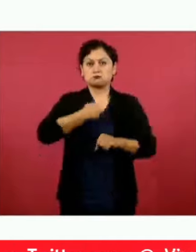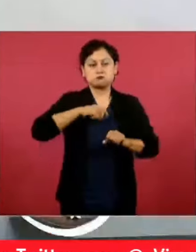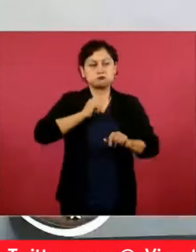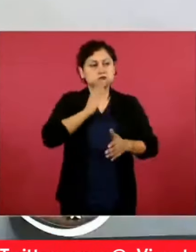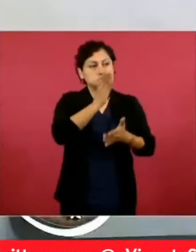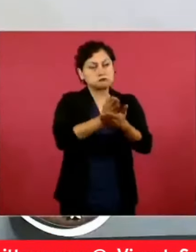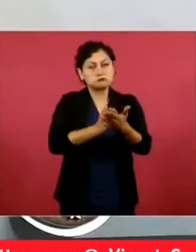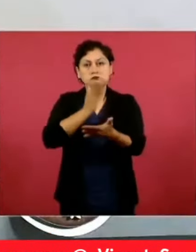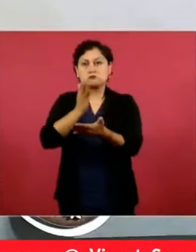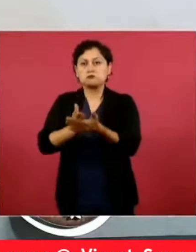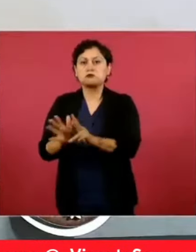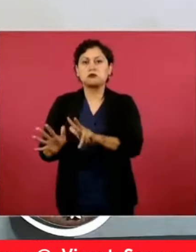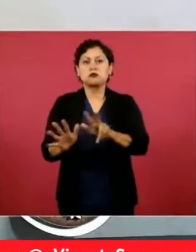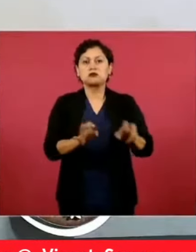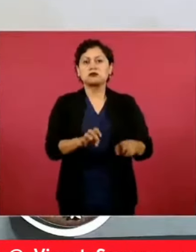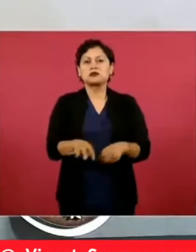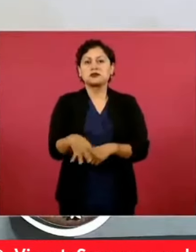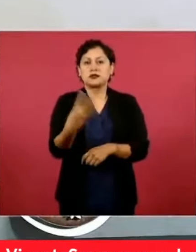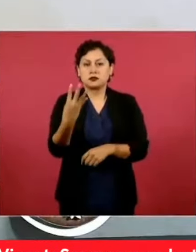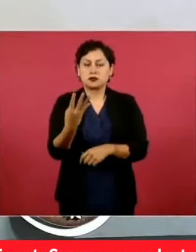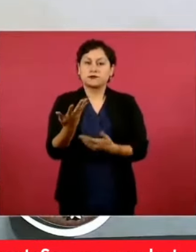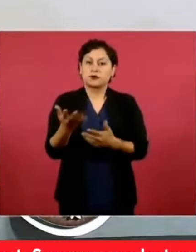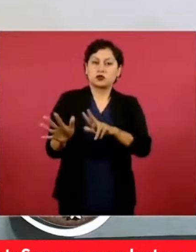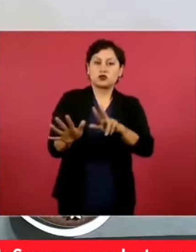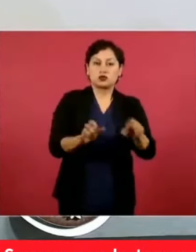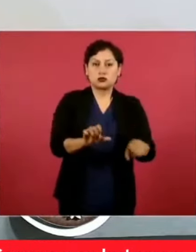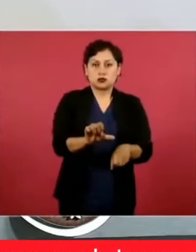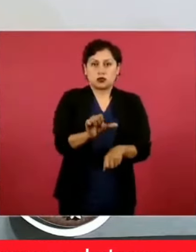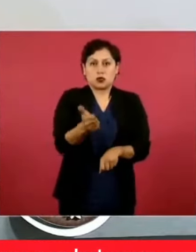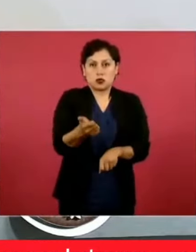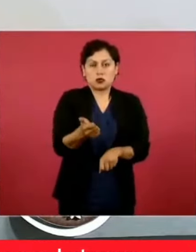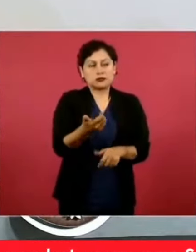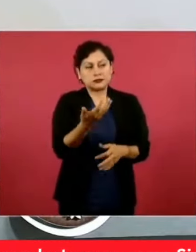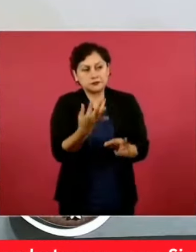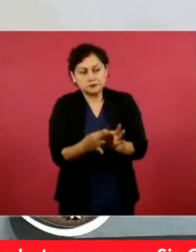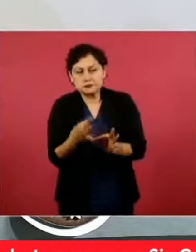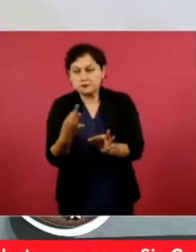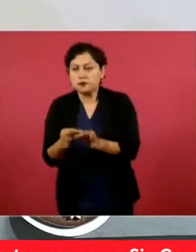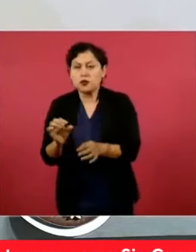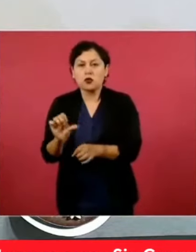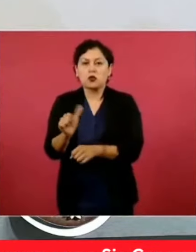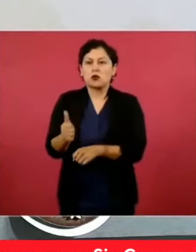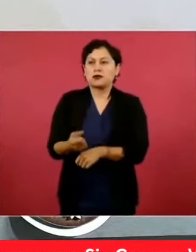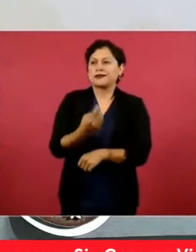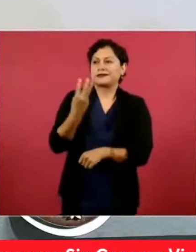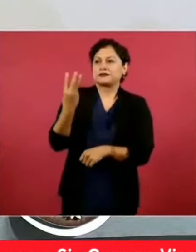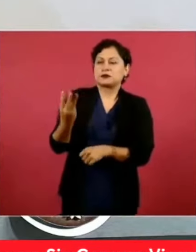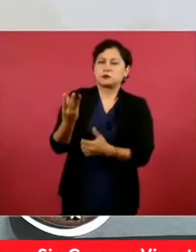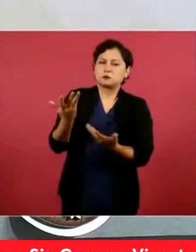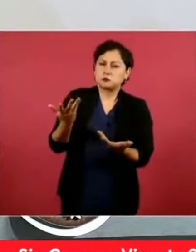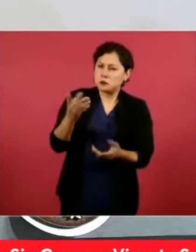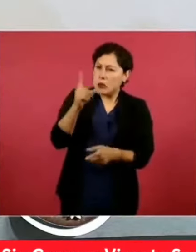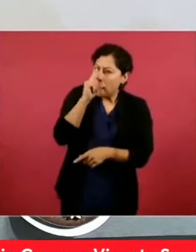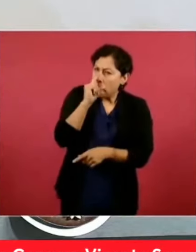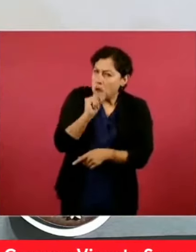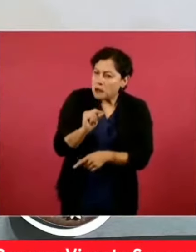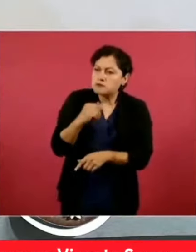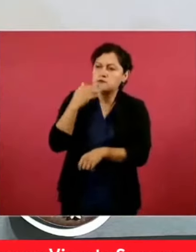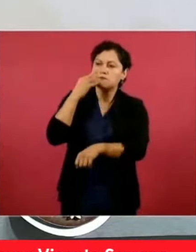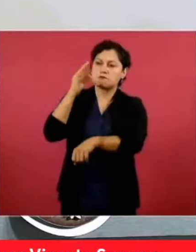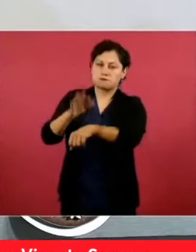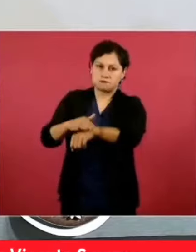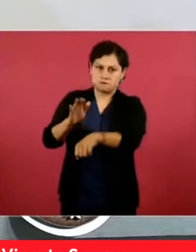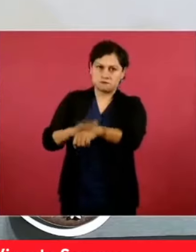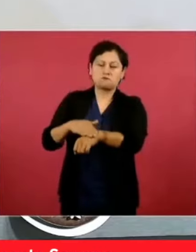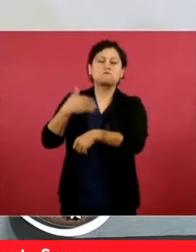visitas. 811 de ellas fueron correctas, 3 con alguna incidencia menor, que seguramente se solventará. Y